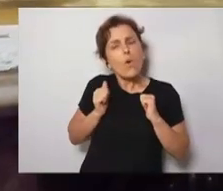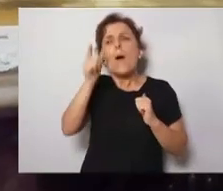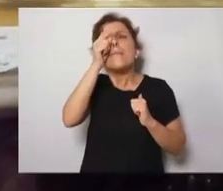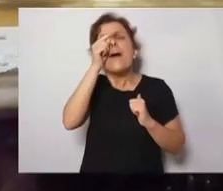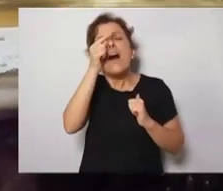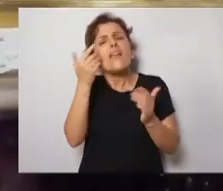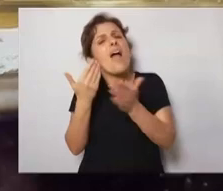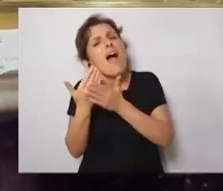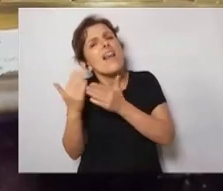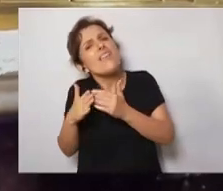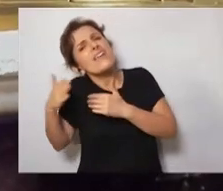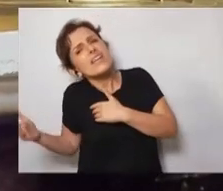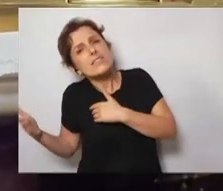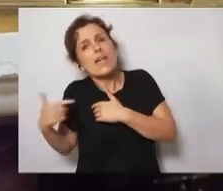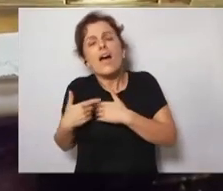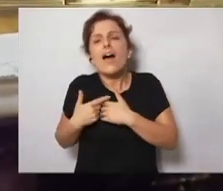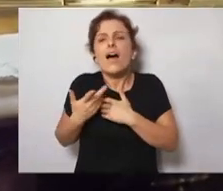derecha del padre